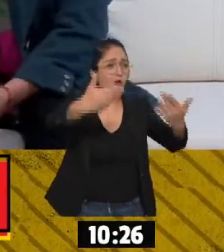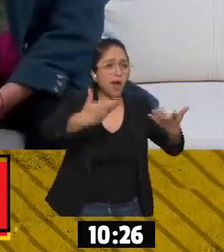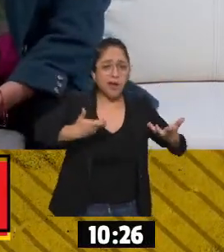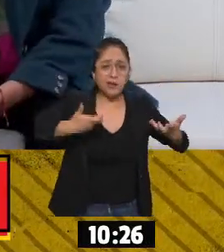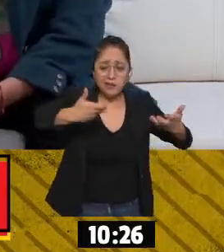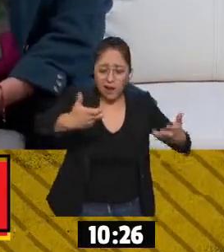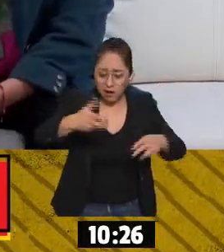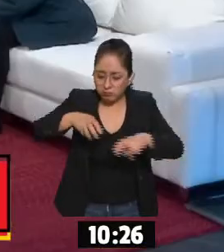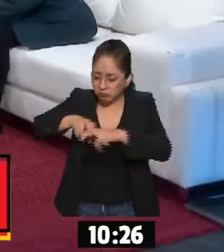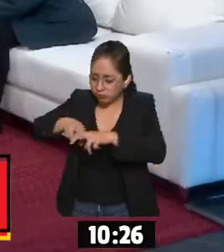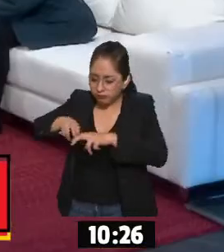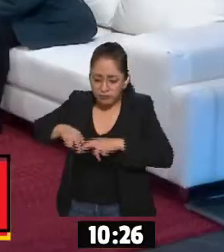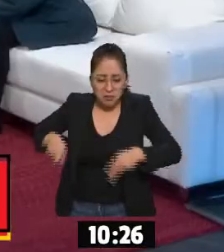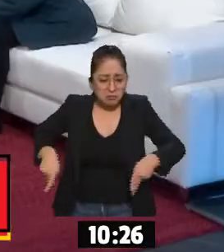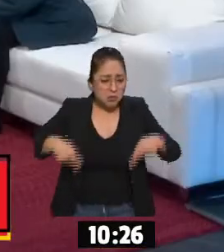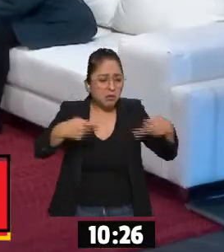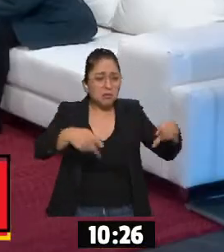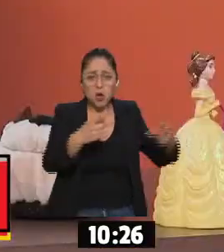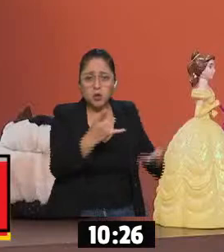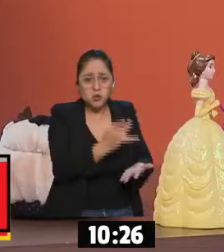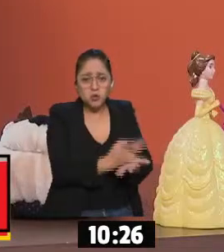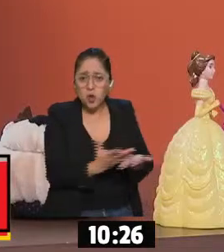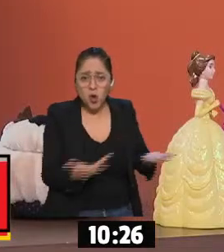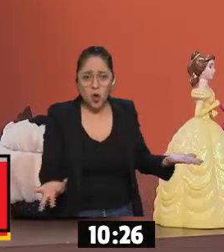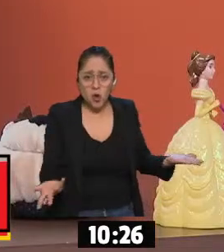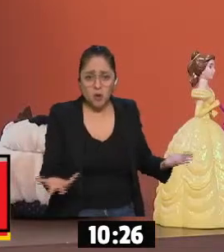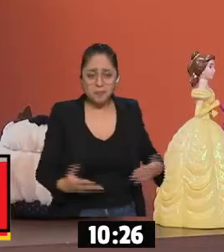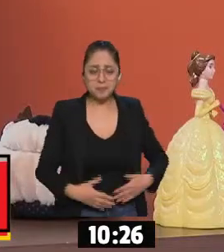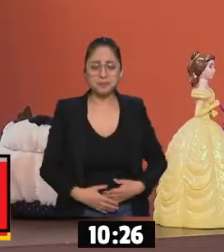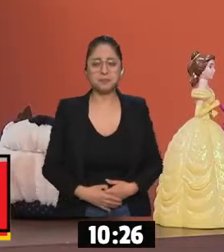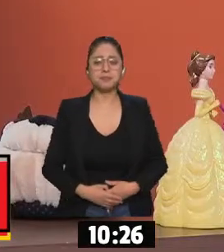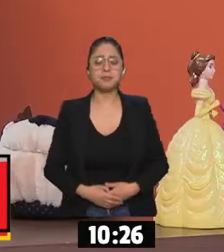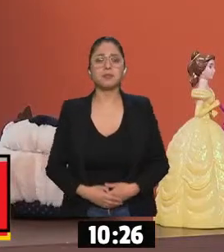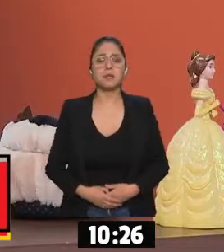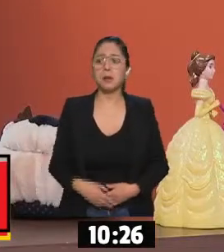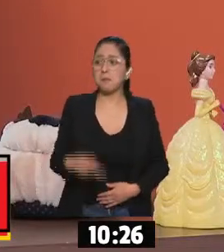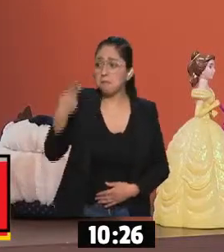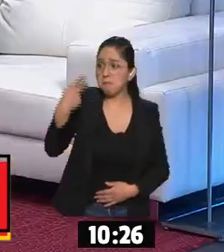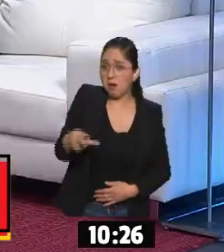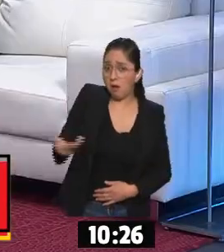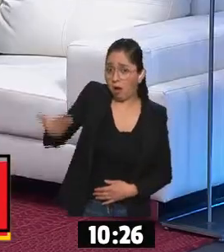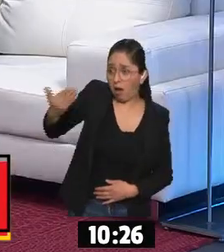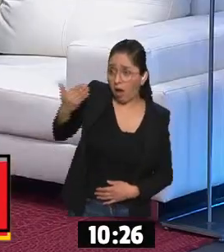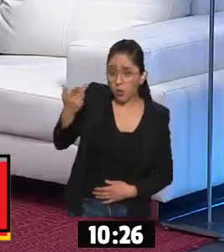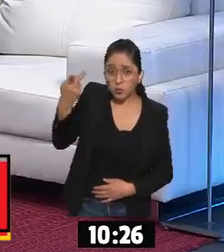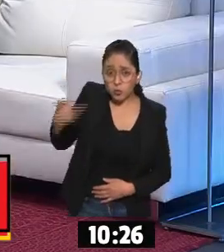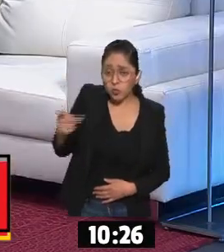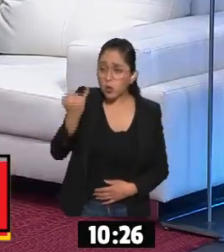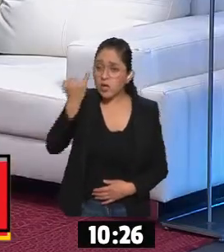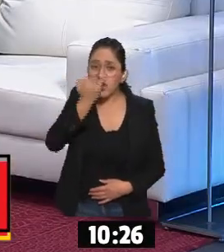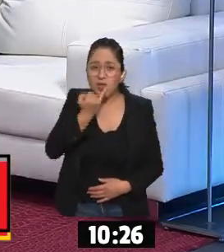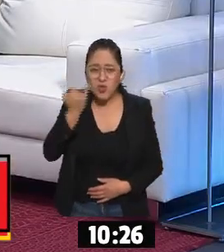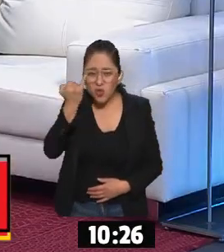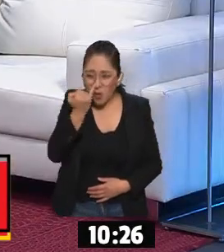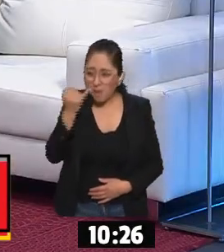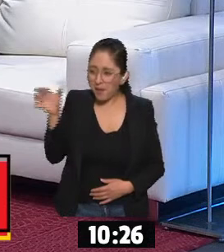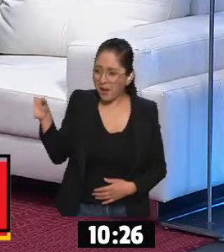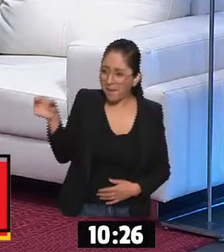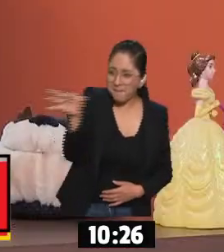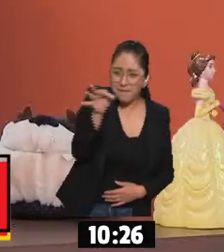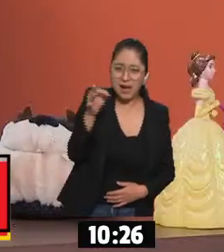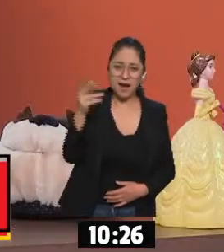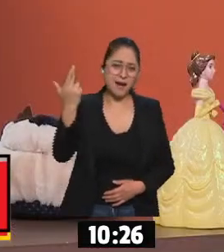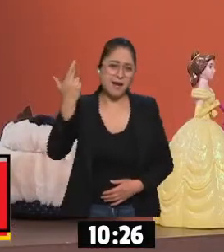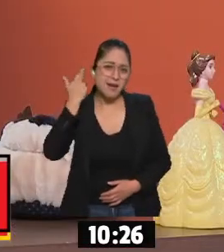el punto en que no se escuchan sus idiomas, ni en el radio, ni en la tele, es como si